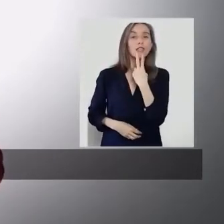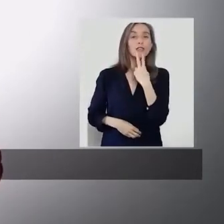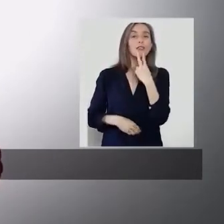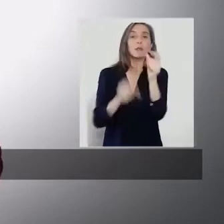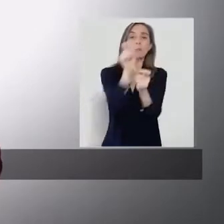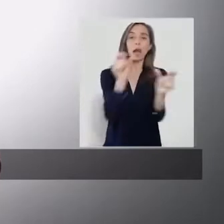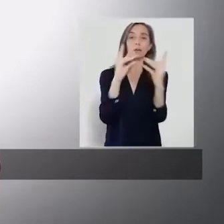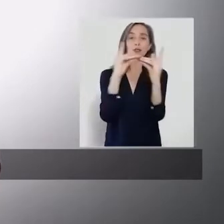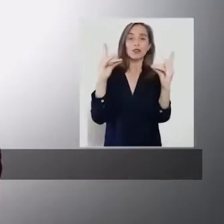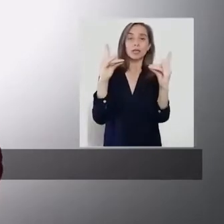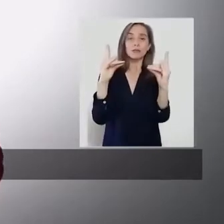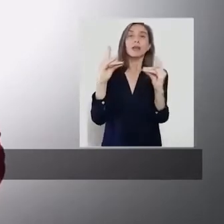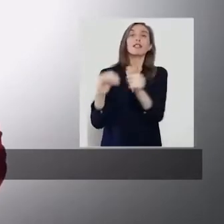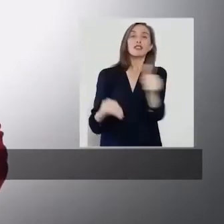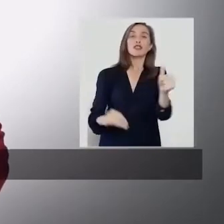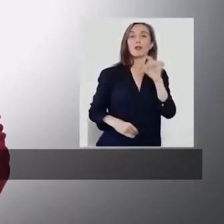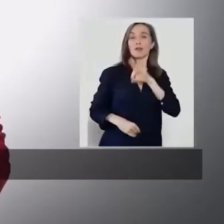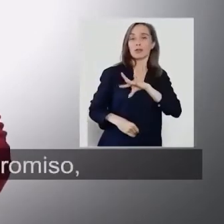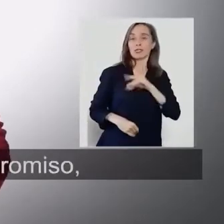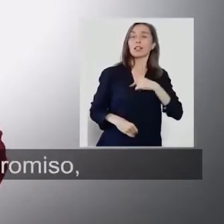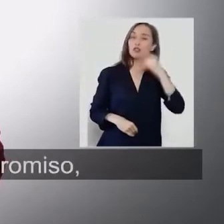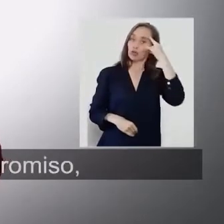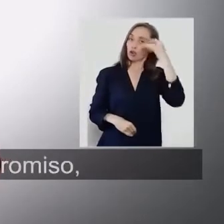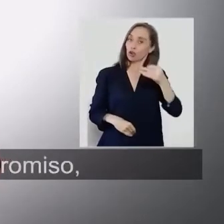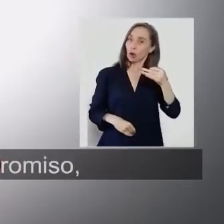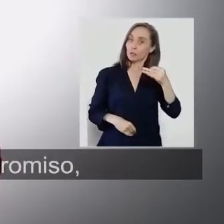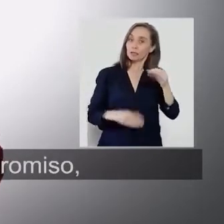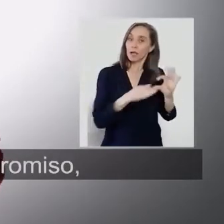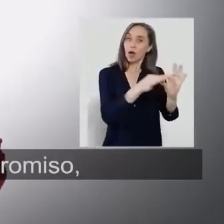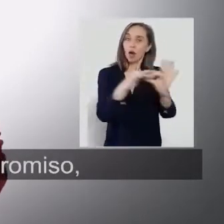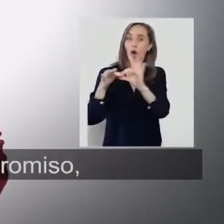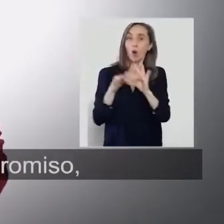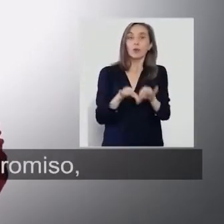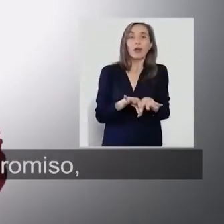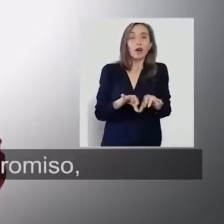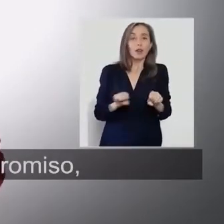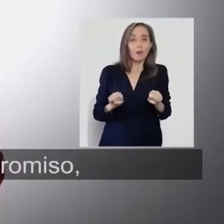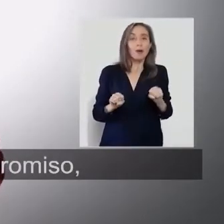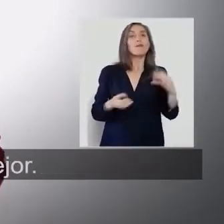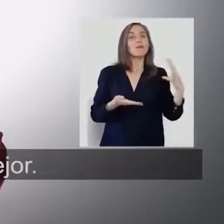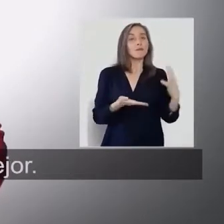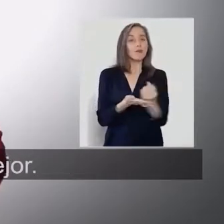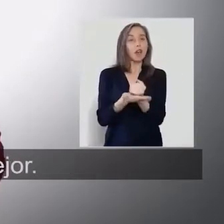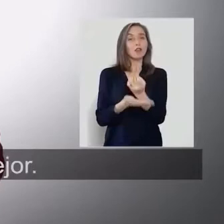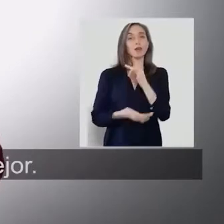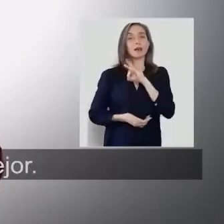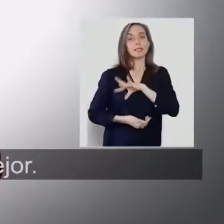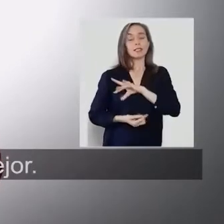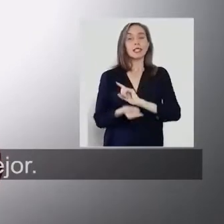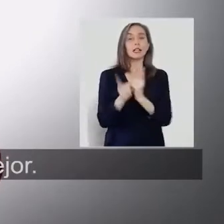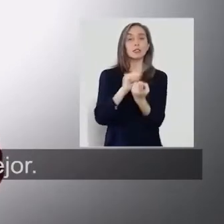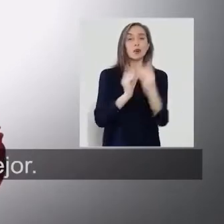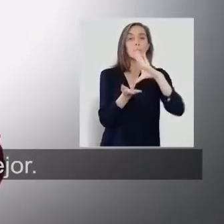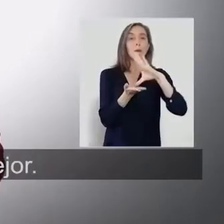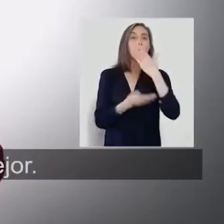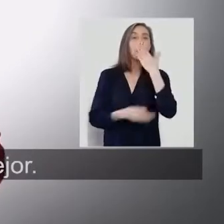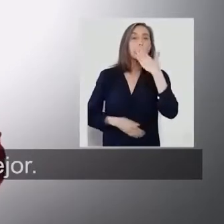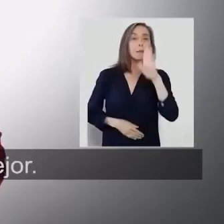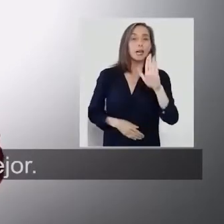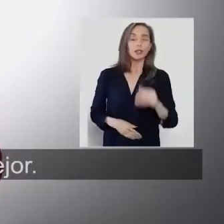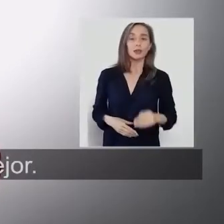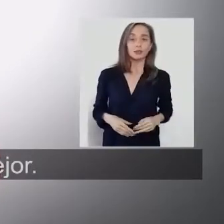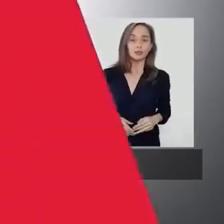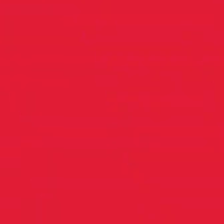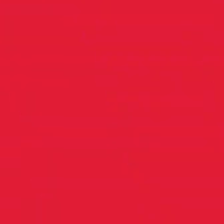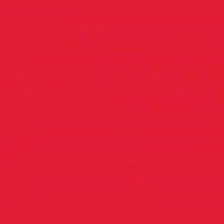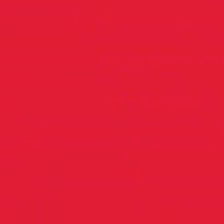mejor vivir para Aysén y los chilenos. Estoy convencida que con unidad y compromiso lograremos que Chile sea un país